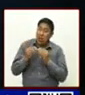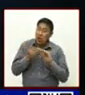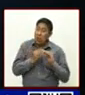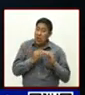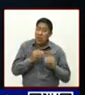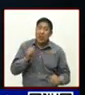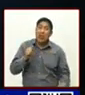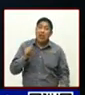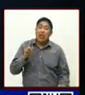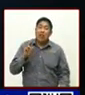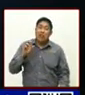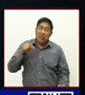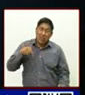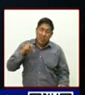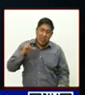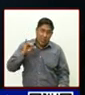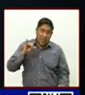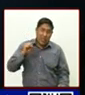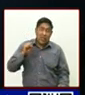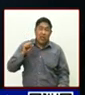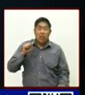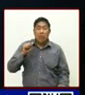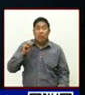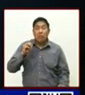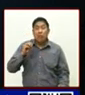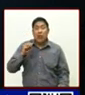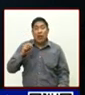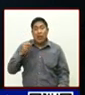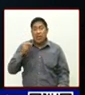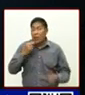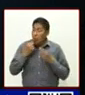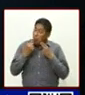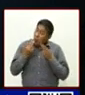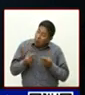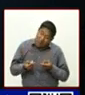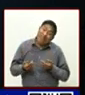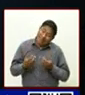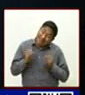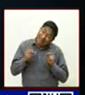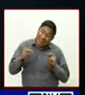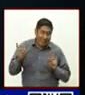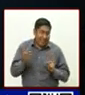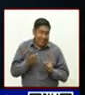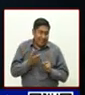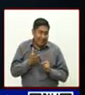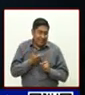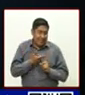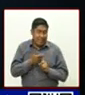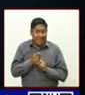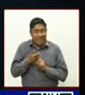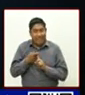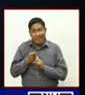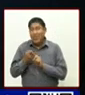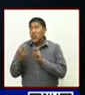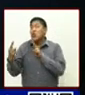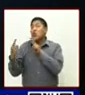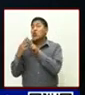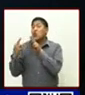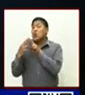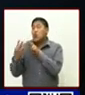de Oxamaña. Lo secuestra a mi hija. Mi hija inocente ha ido a sus manos. Le